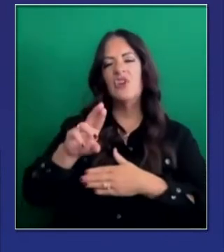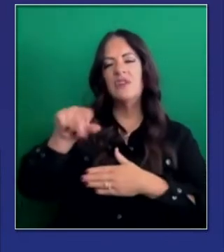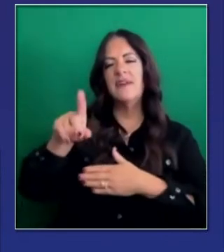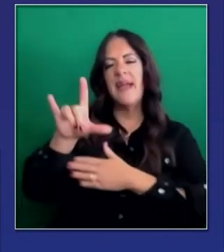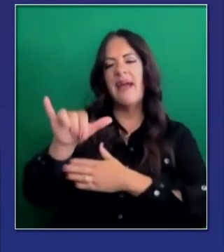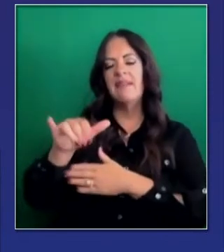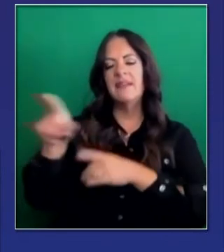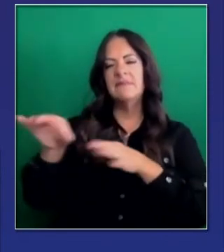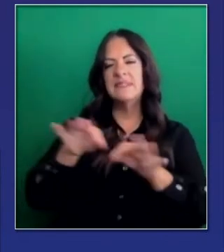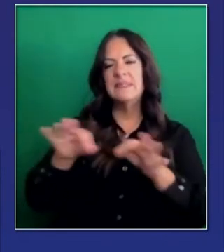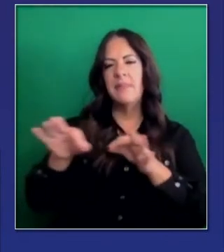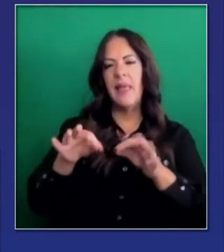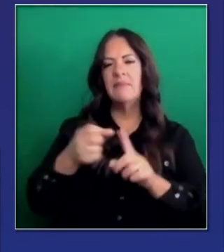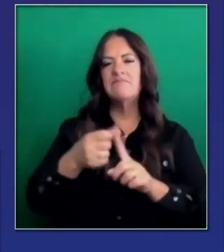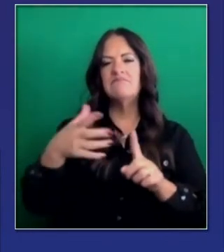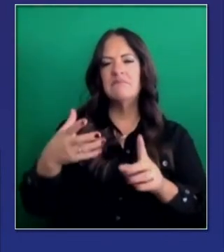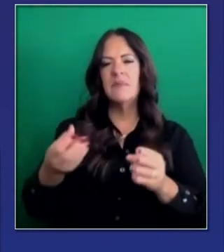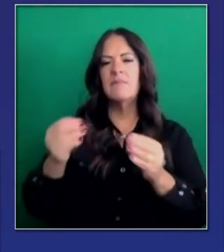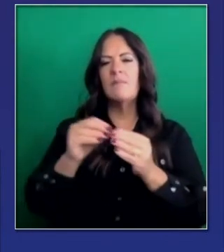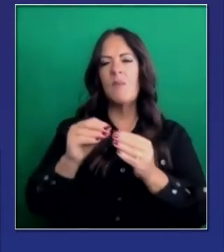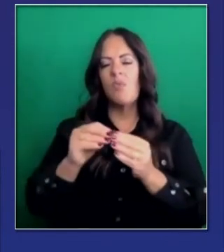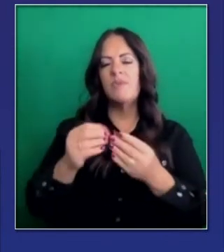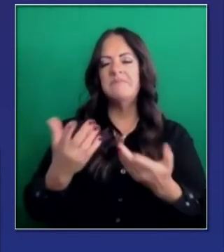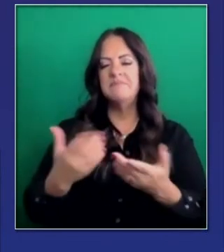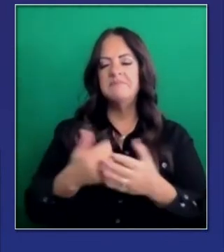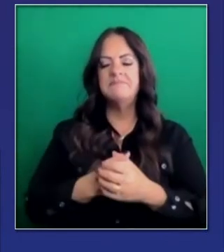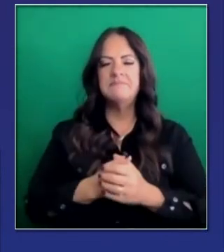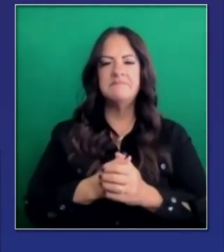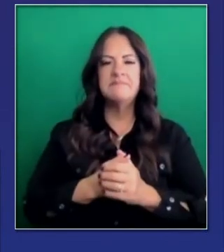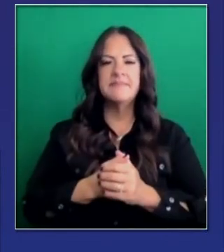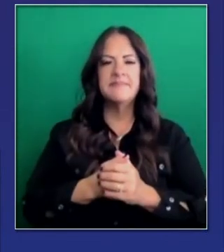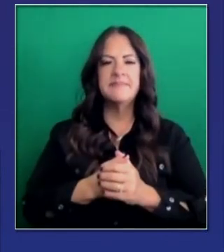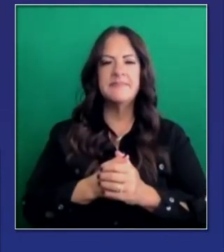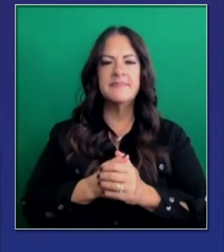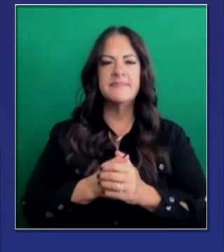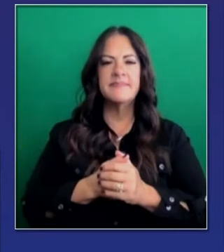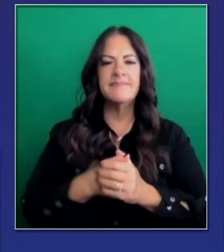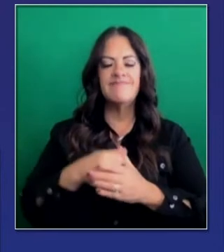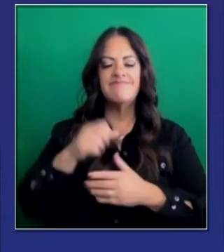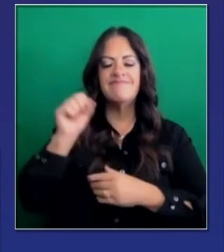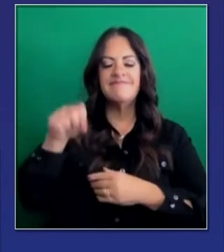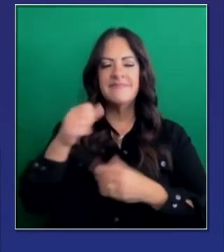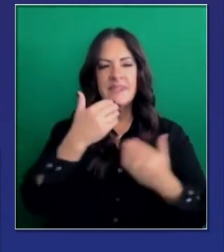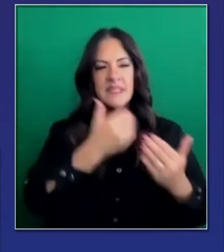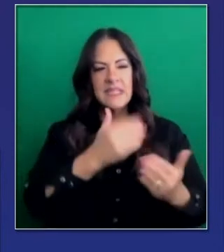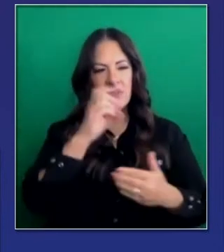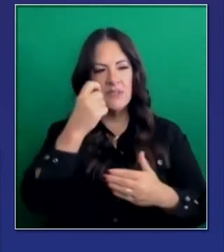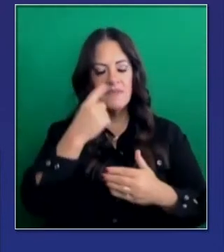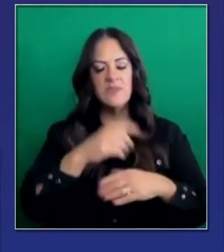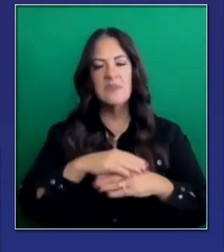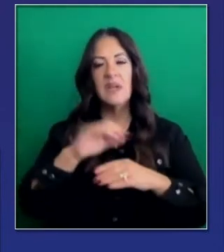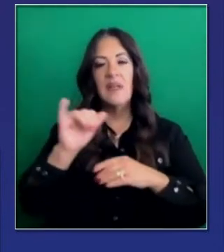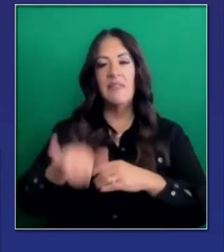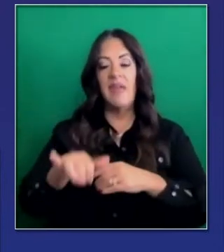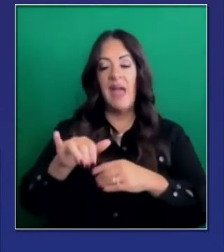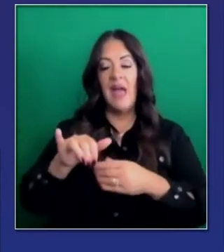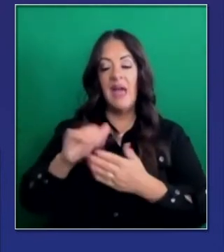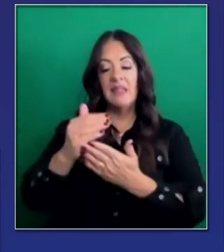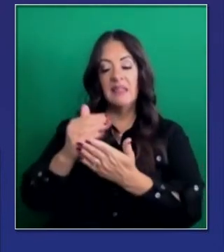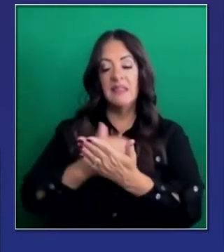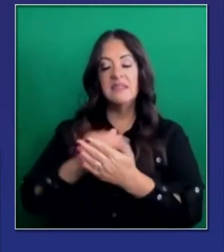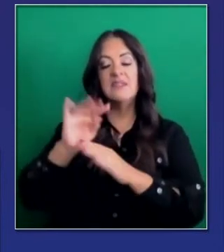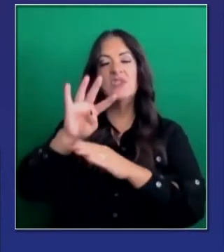creo que tal vez tú puedes completar un poco mejor en cuanto a la encuesta si gobernador definitivamente esta